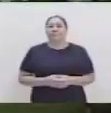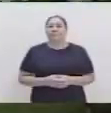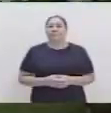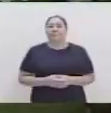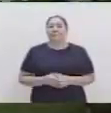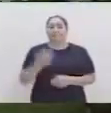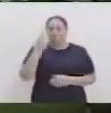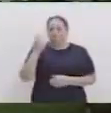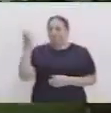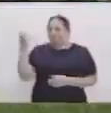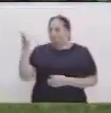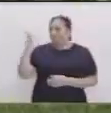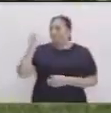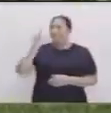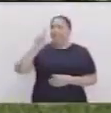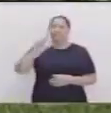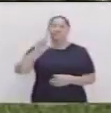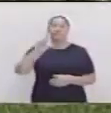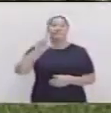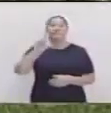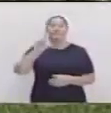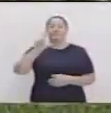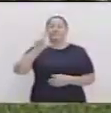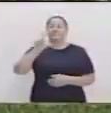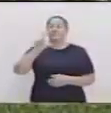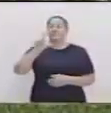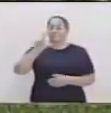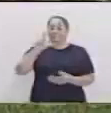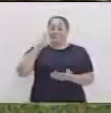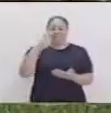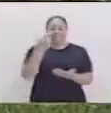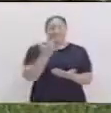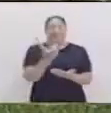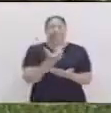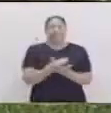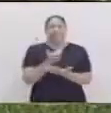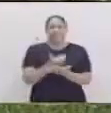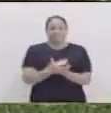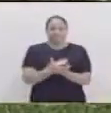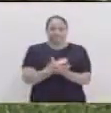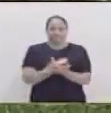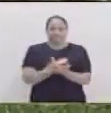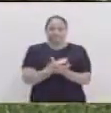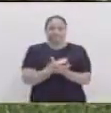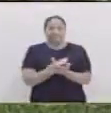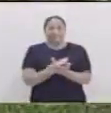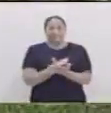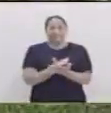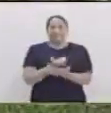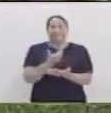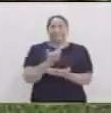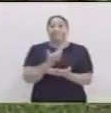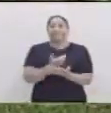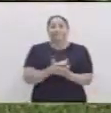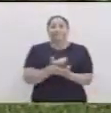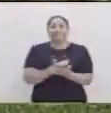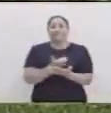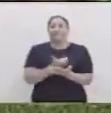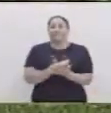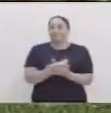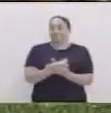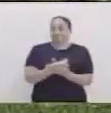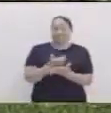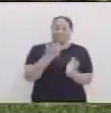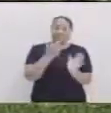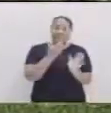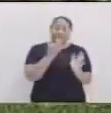mano una C. Y esta C lo que va a hacer es golpear toda la parte frontal de la mano y va a